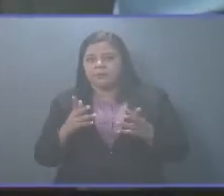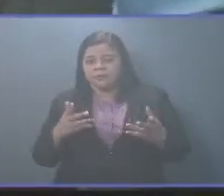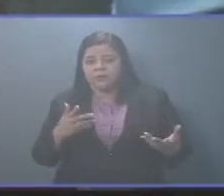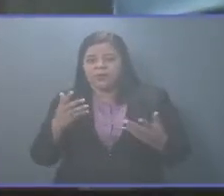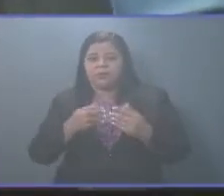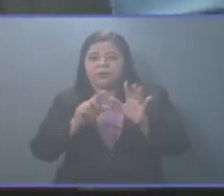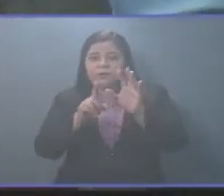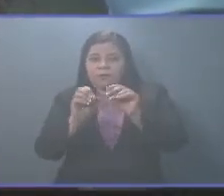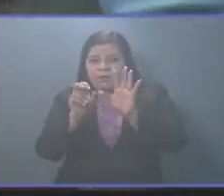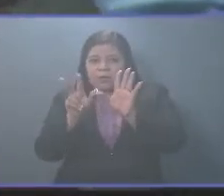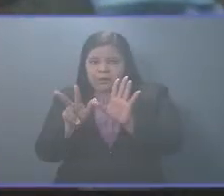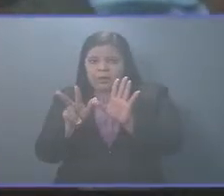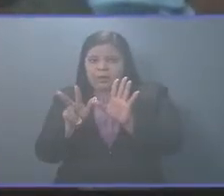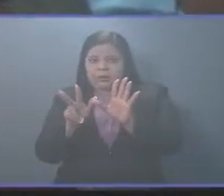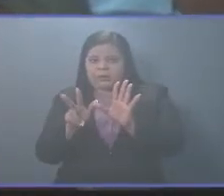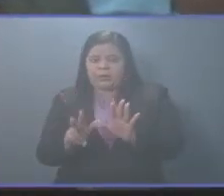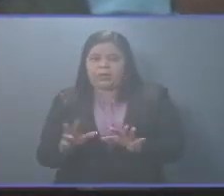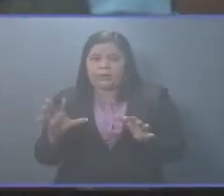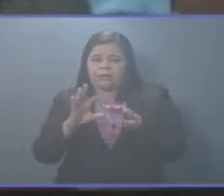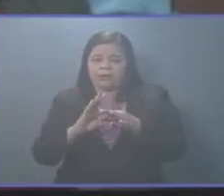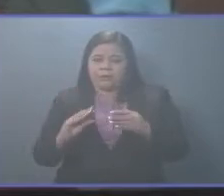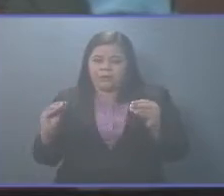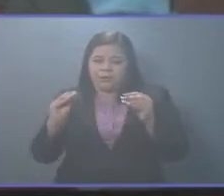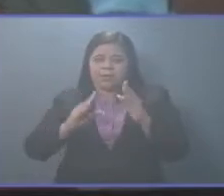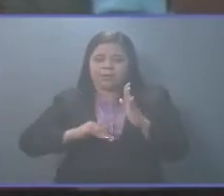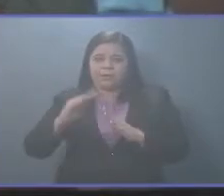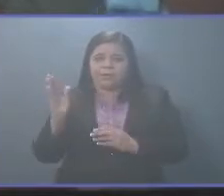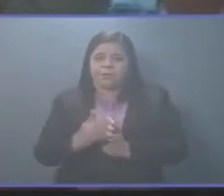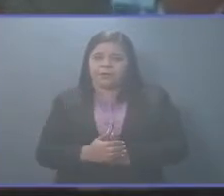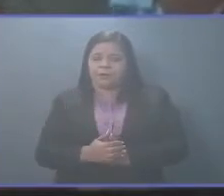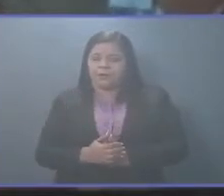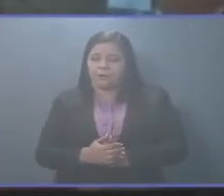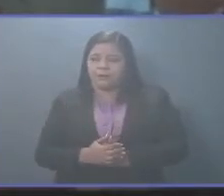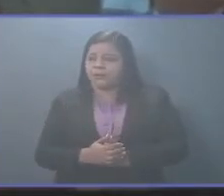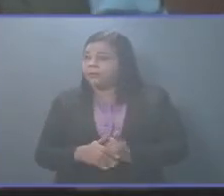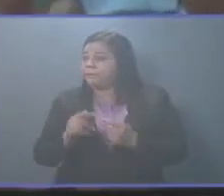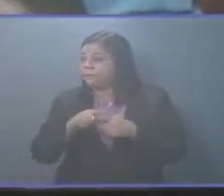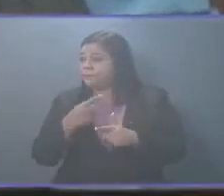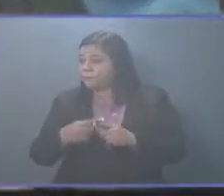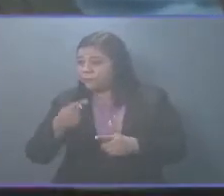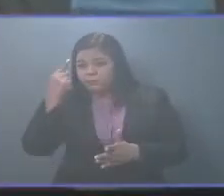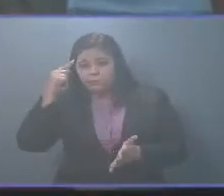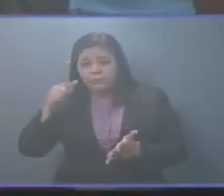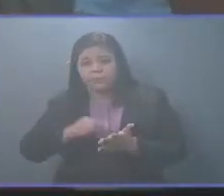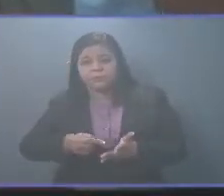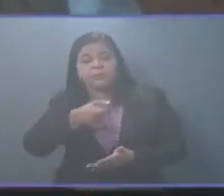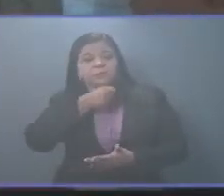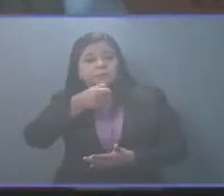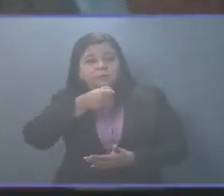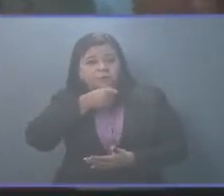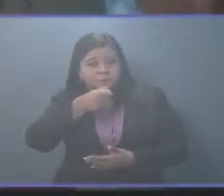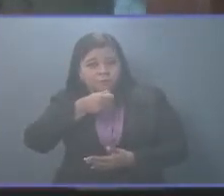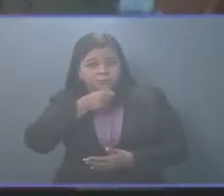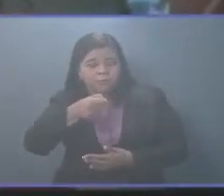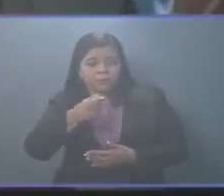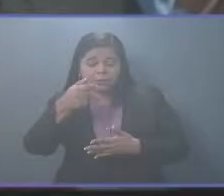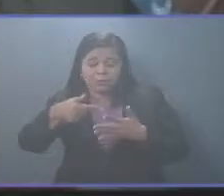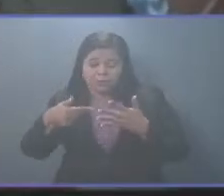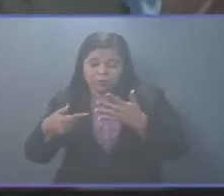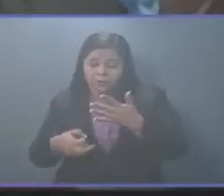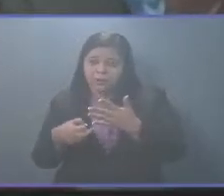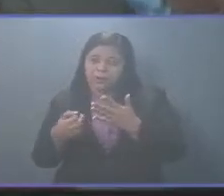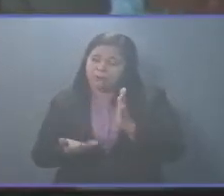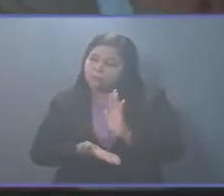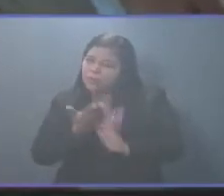608. Si eso lo han podido verificar, si han tenido a la vista, si hay algo de información sobre LETES, sobre